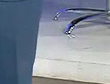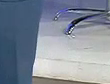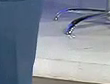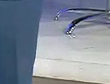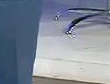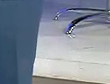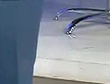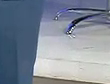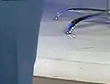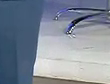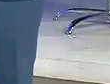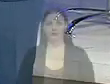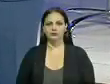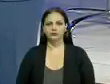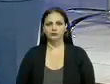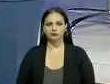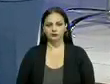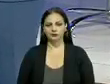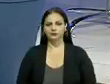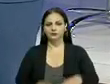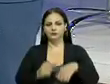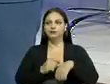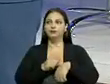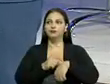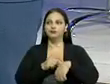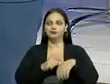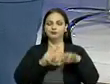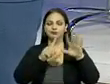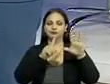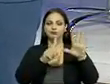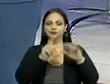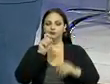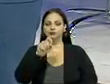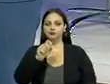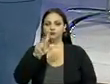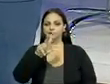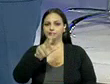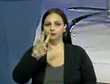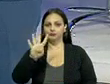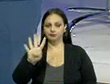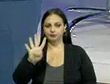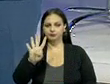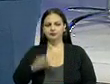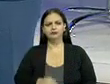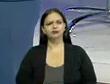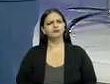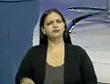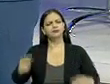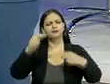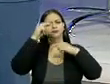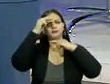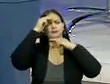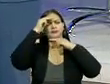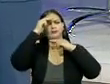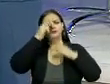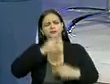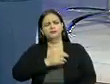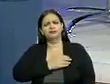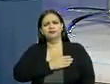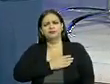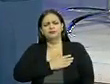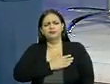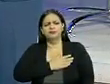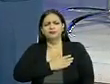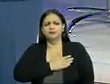¿Qué les parece si nosotros nos vamos con más información? Muy triste y lamentable, por cierto, José Luis. Así es, Luis, y amables televidentes, les contamos que